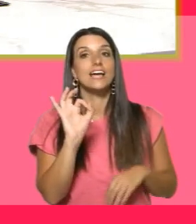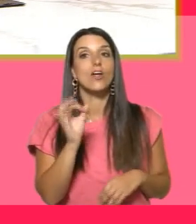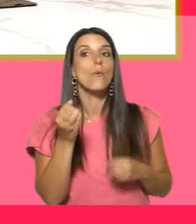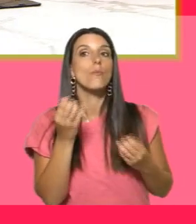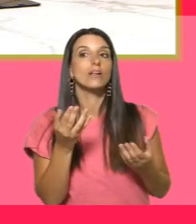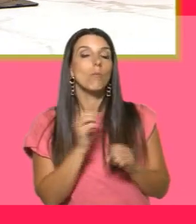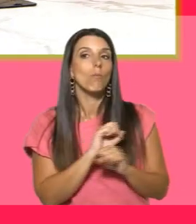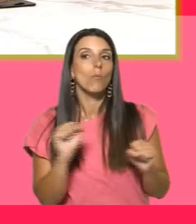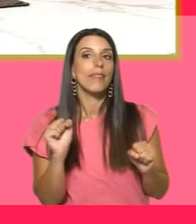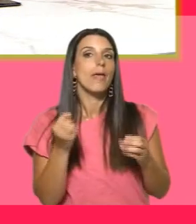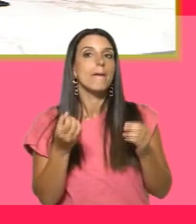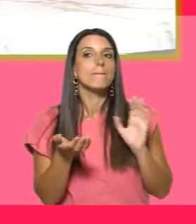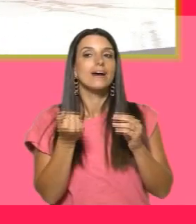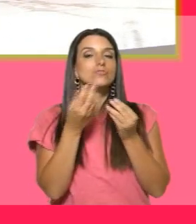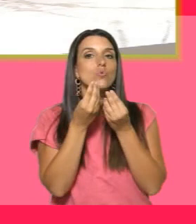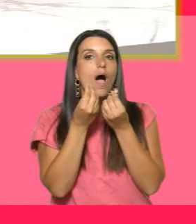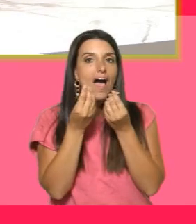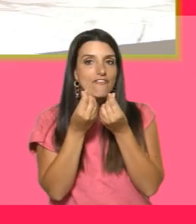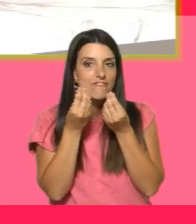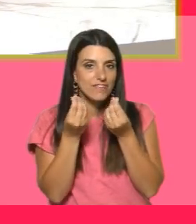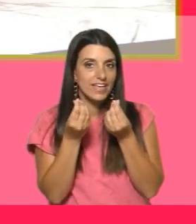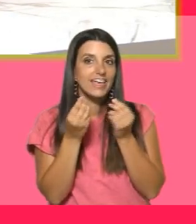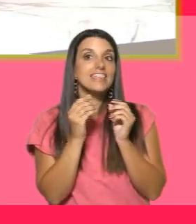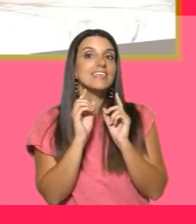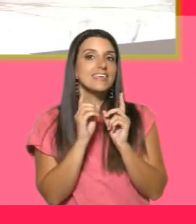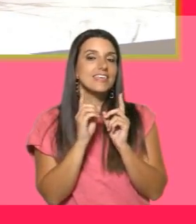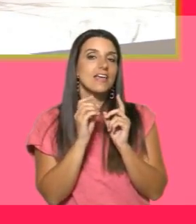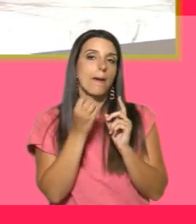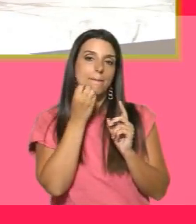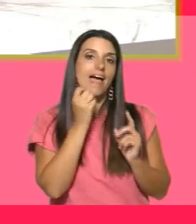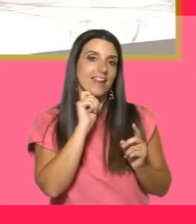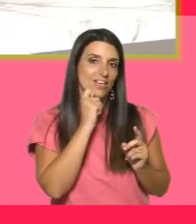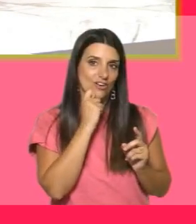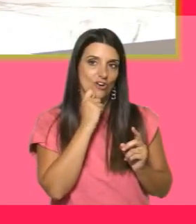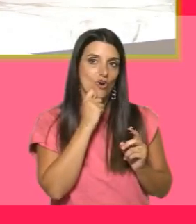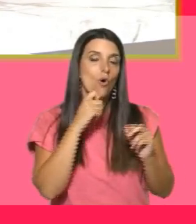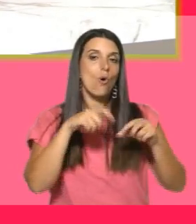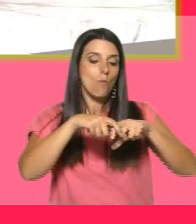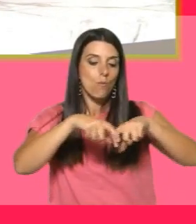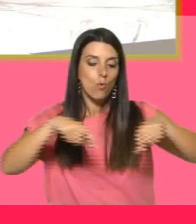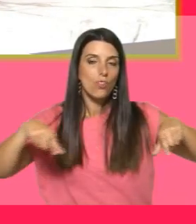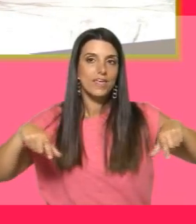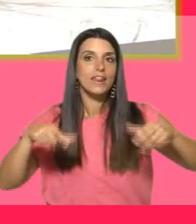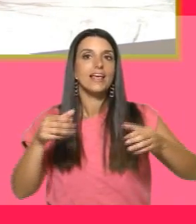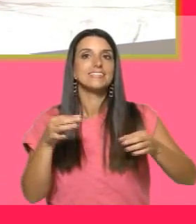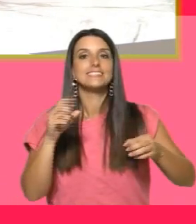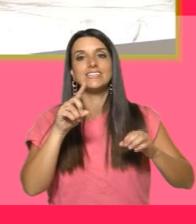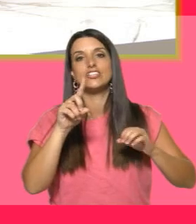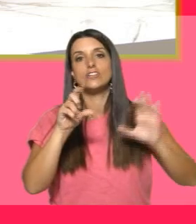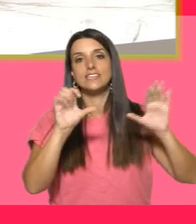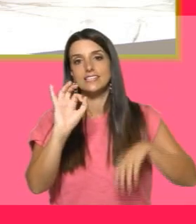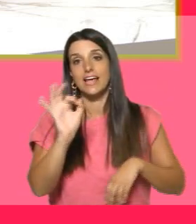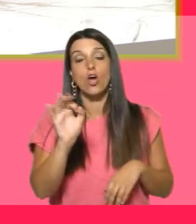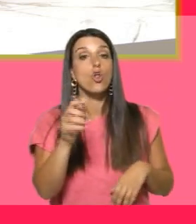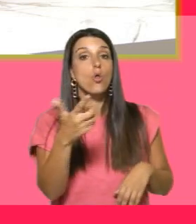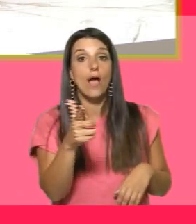te va a permitir que se haga como más suavecito y que te quede más rico. Los budines es siempre ideal hacerlo a 160. Si vos